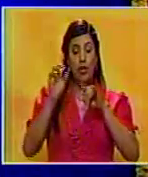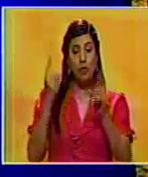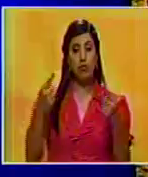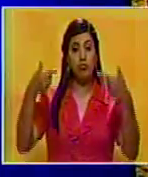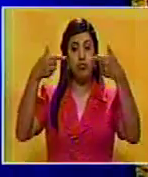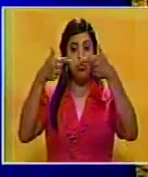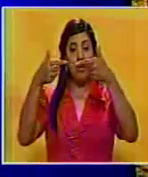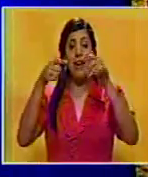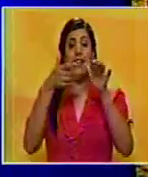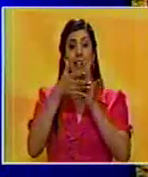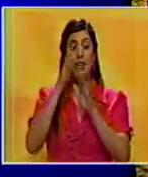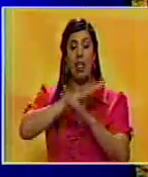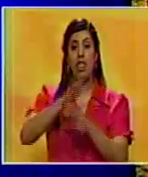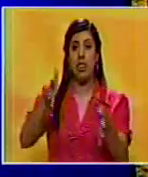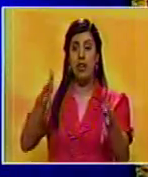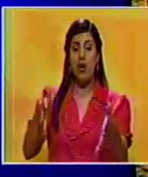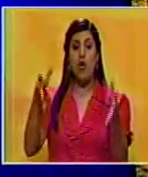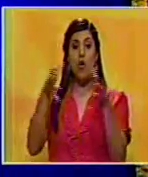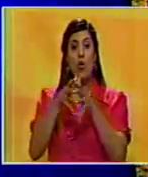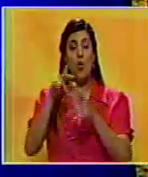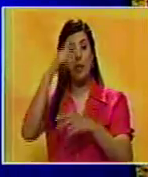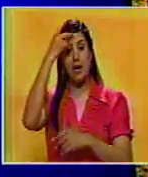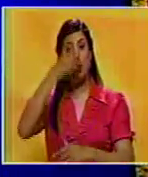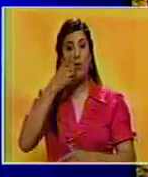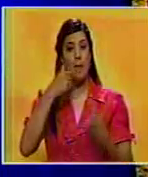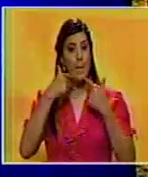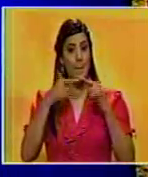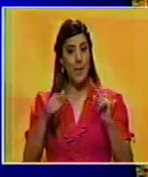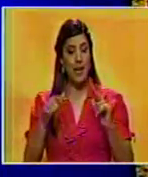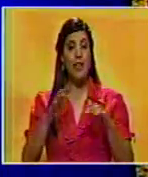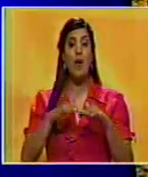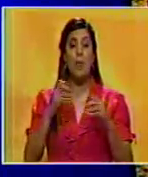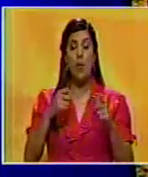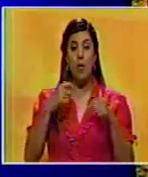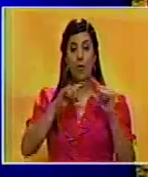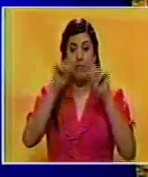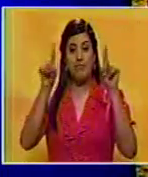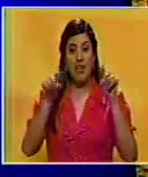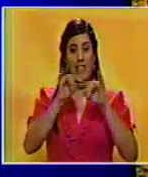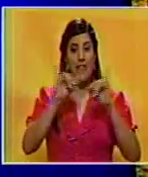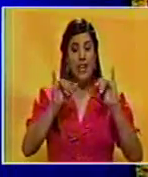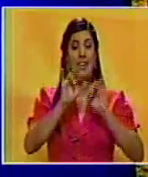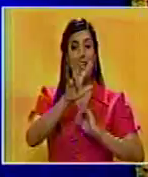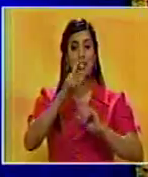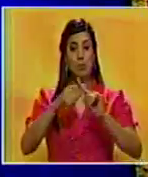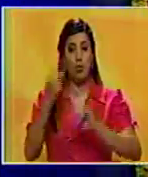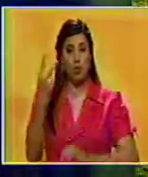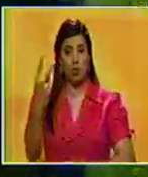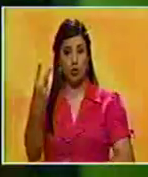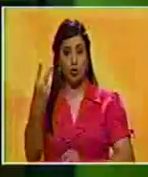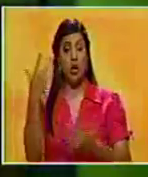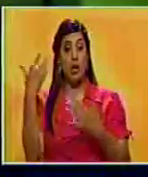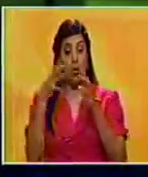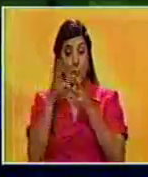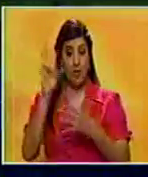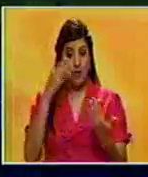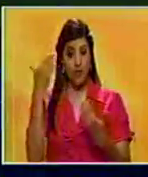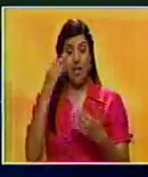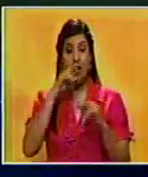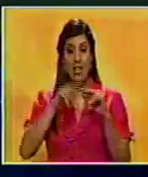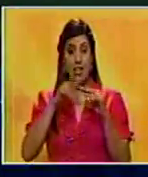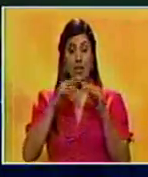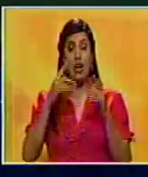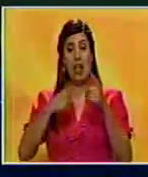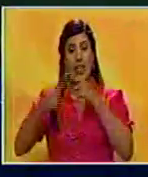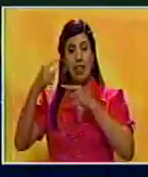del encuentro que dejó tendido en el terreno al equipo de República Dominicana para una pizarra final de 3-2. El conjunto venezolano, luego de haber